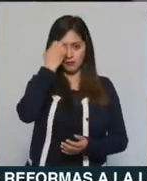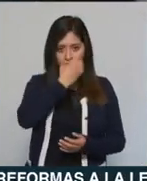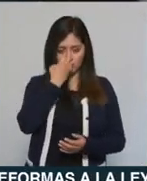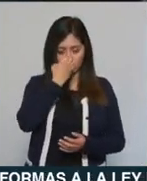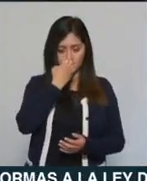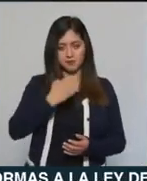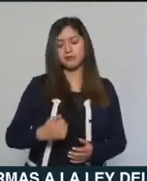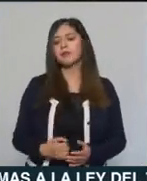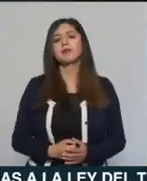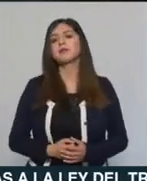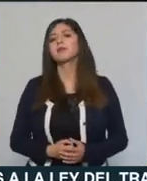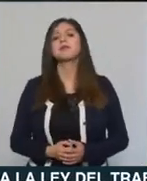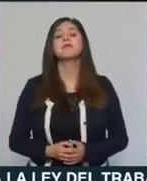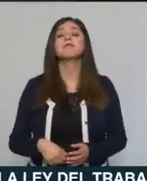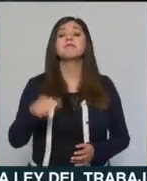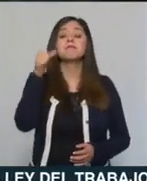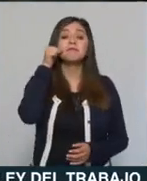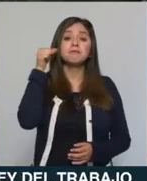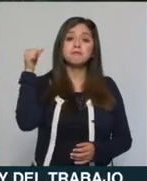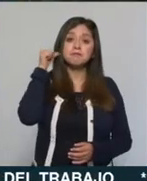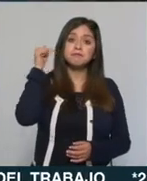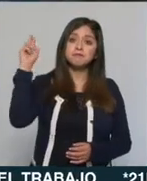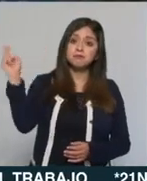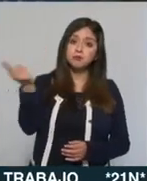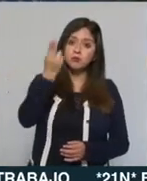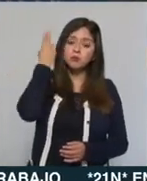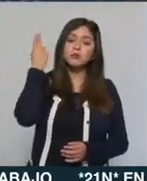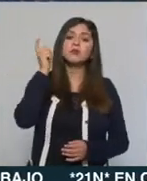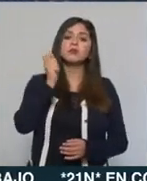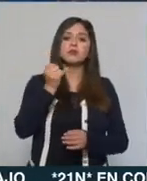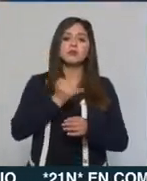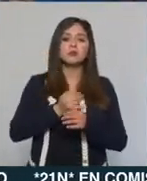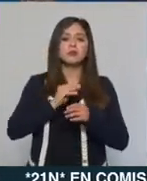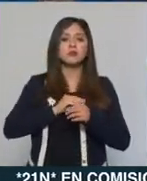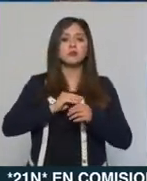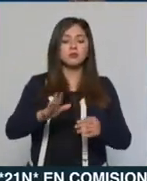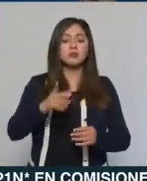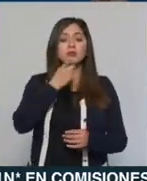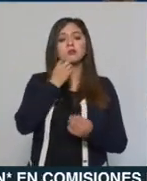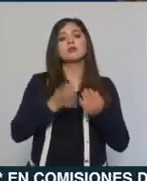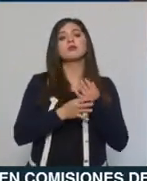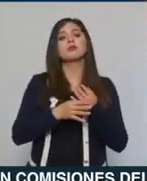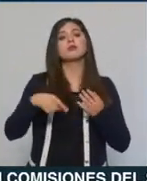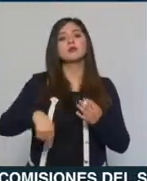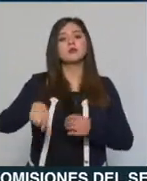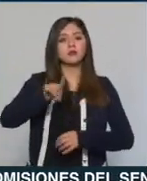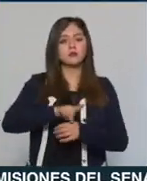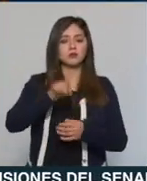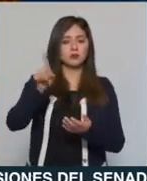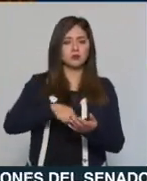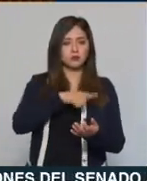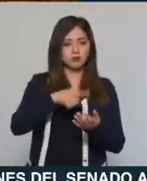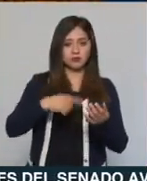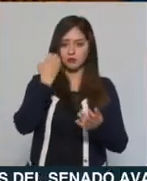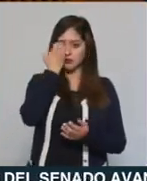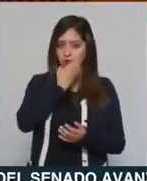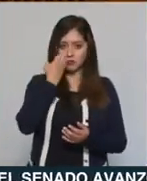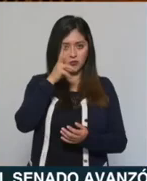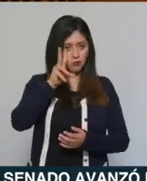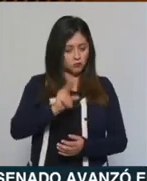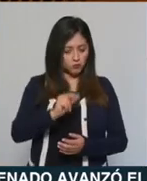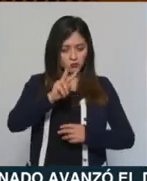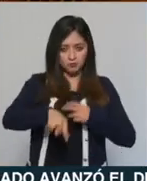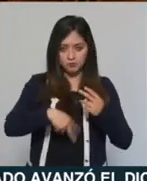mismo, la máxima casa de estudios emitió una información donde decía que este día se suspendían clases en este